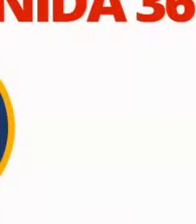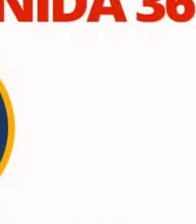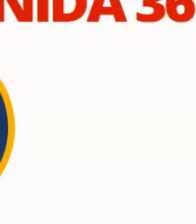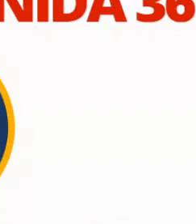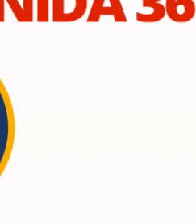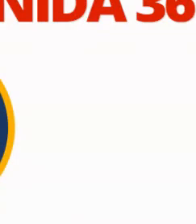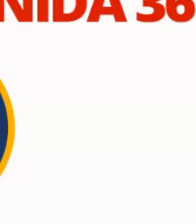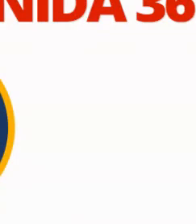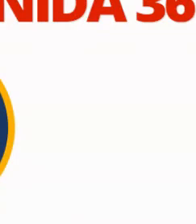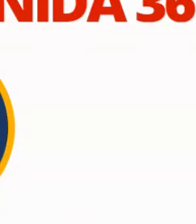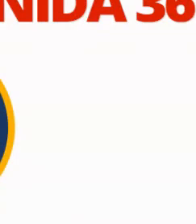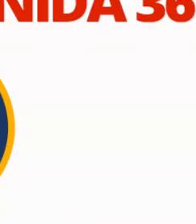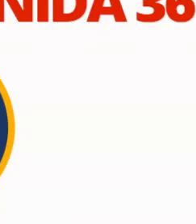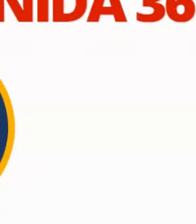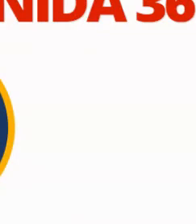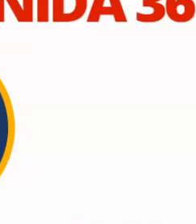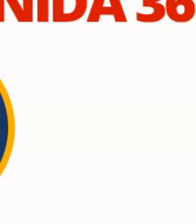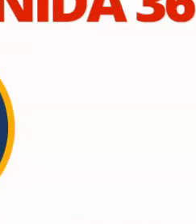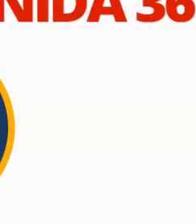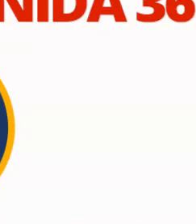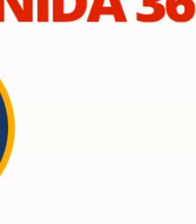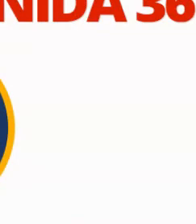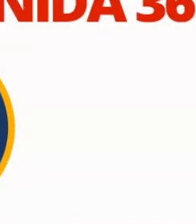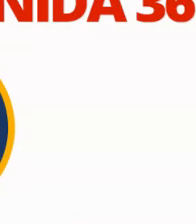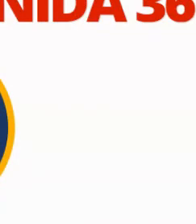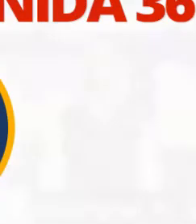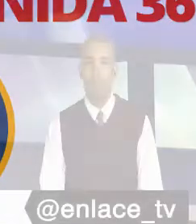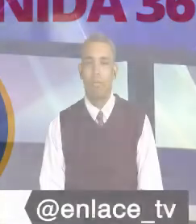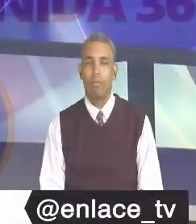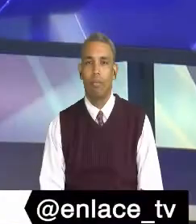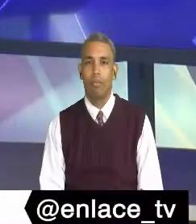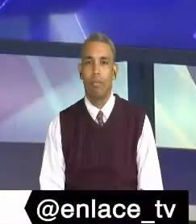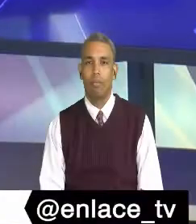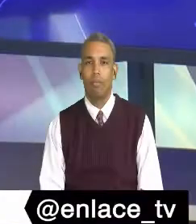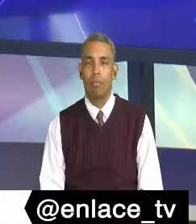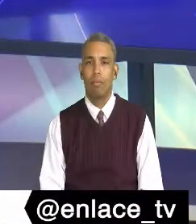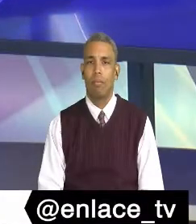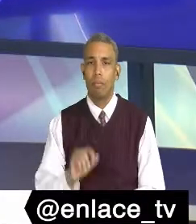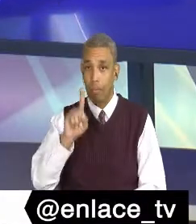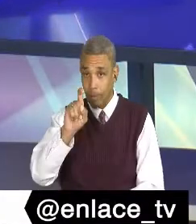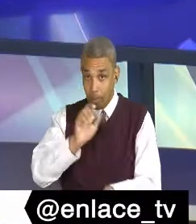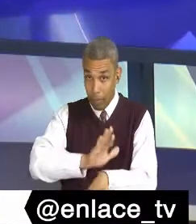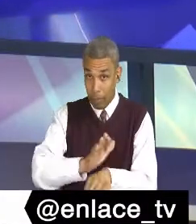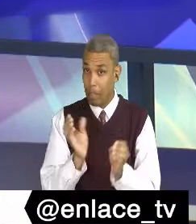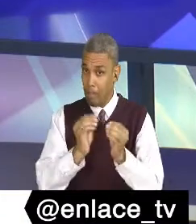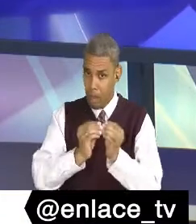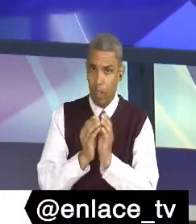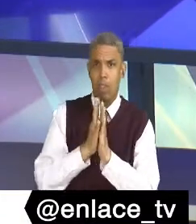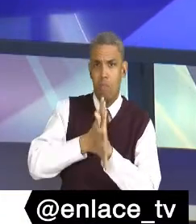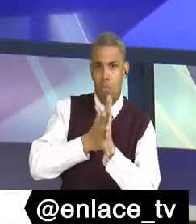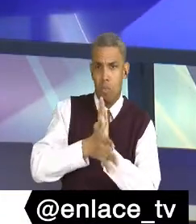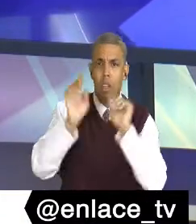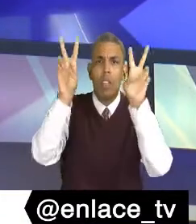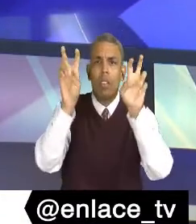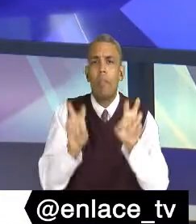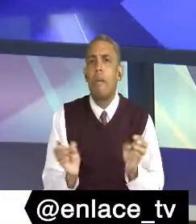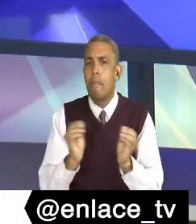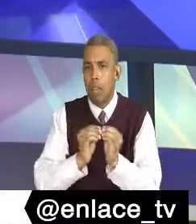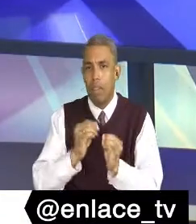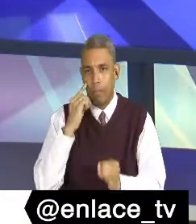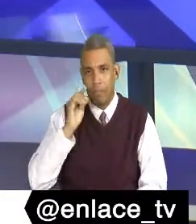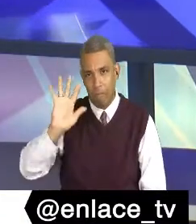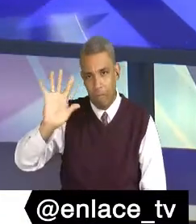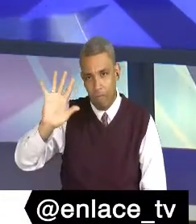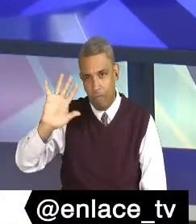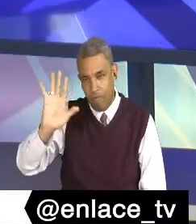Ilumina tu Vida, ahora también en su nueva sede en la avenida 36. No olviden la próxima cita de Enlace Noticias, 6 en punto de la tarde, con más de lo que usted quiere ver.